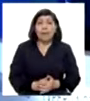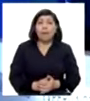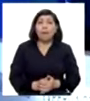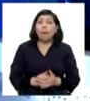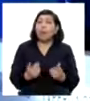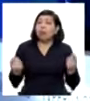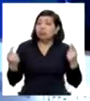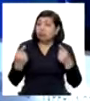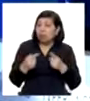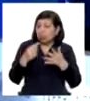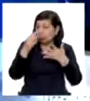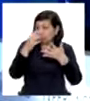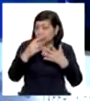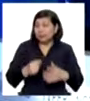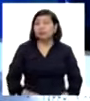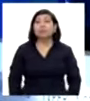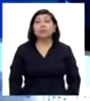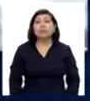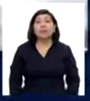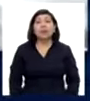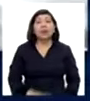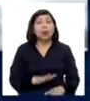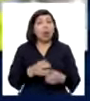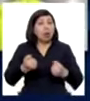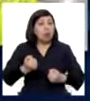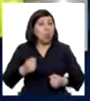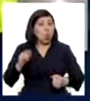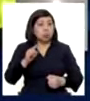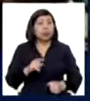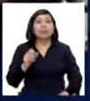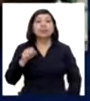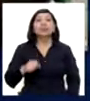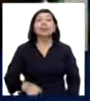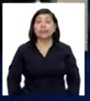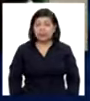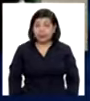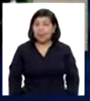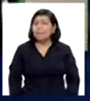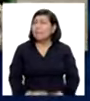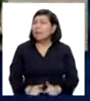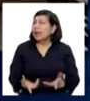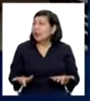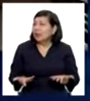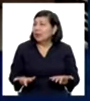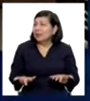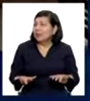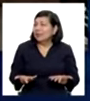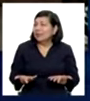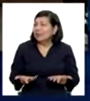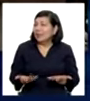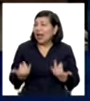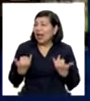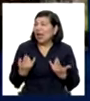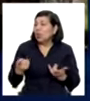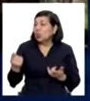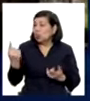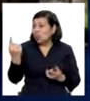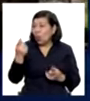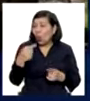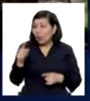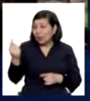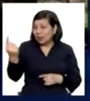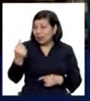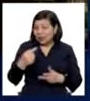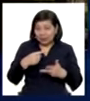de controversias, etcétera, sí. Todo en el quehacer del transporte de uso público. Así es. Perfecto, pero lo que nos cita el día de hoy es